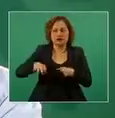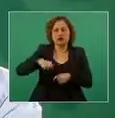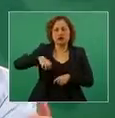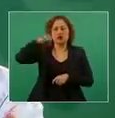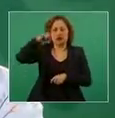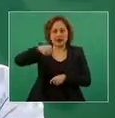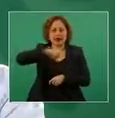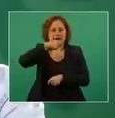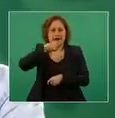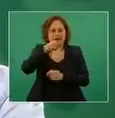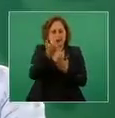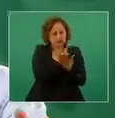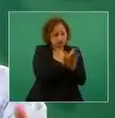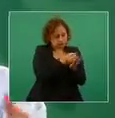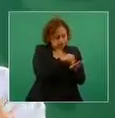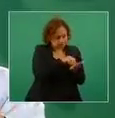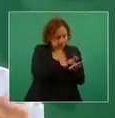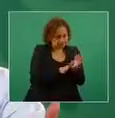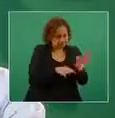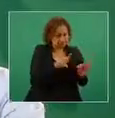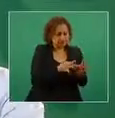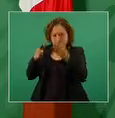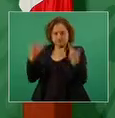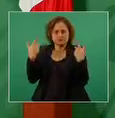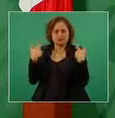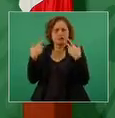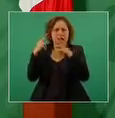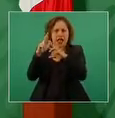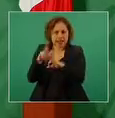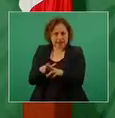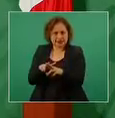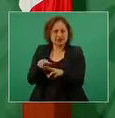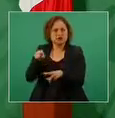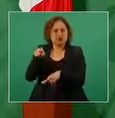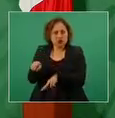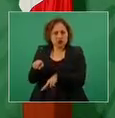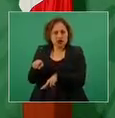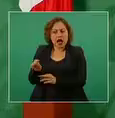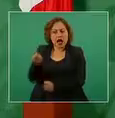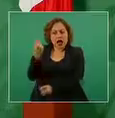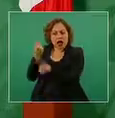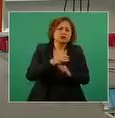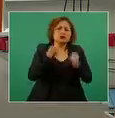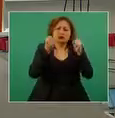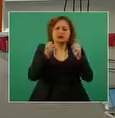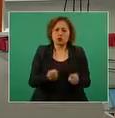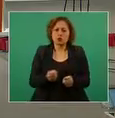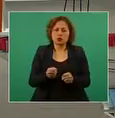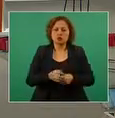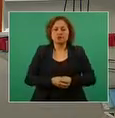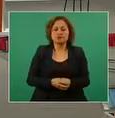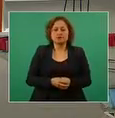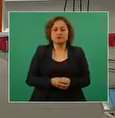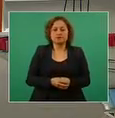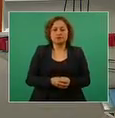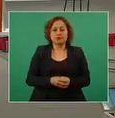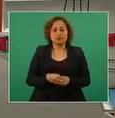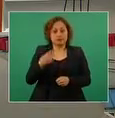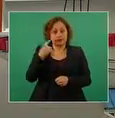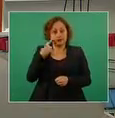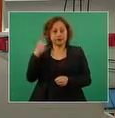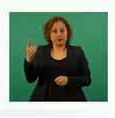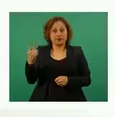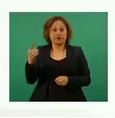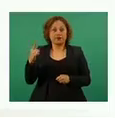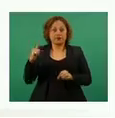semana se esperan casi 3 millones de vacunas de Pfizer, CanSino y Sputnik V. Y aquí está el resumen de lo que hemos recibido